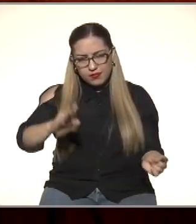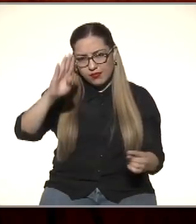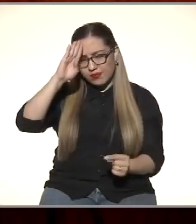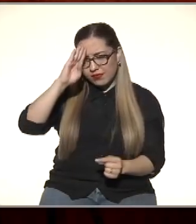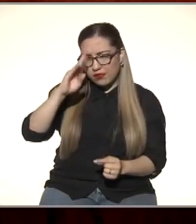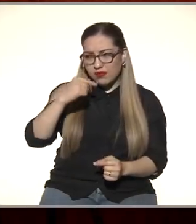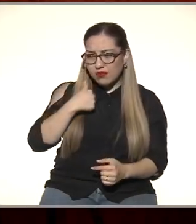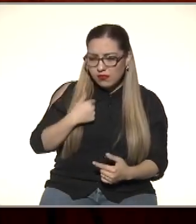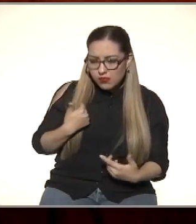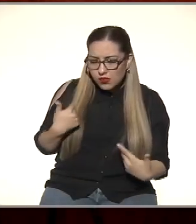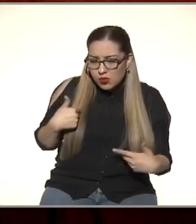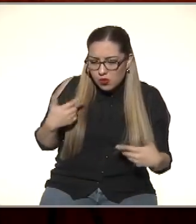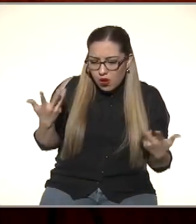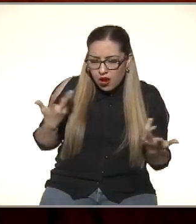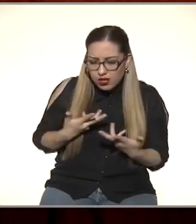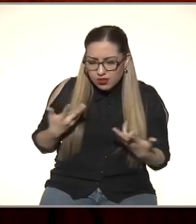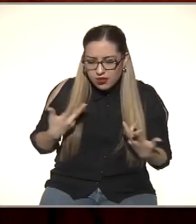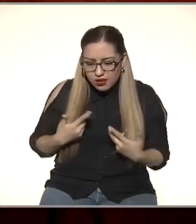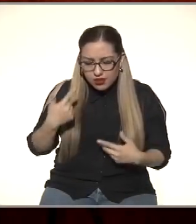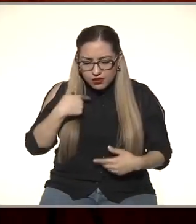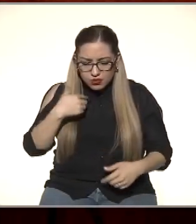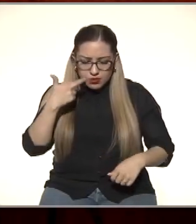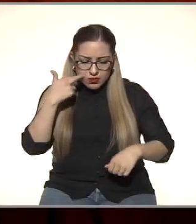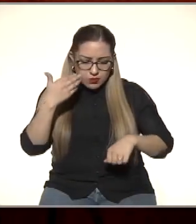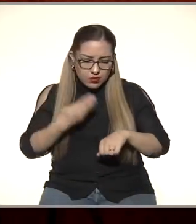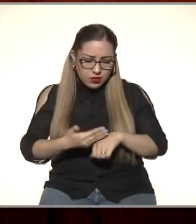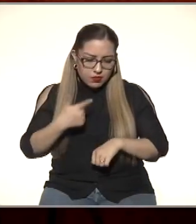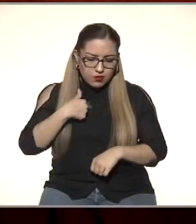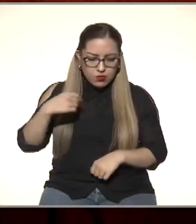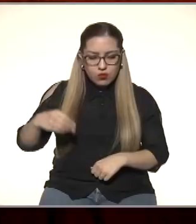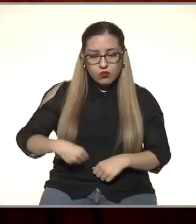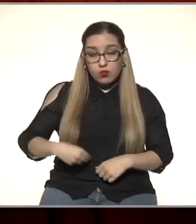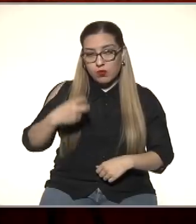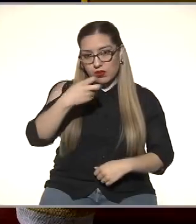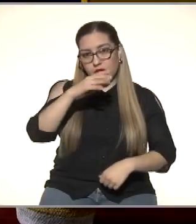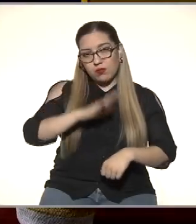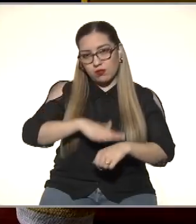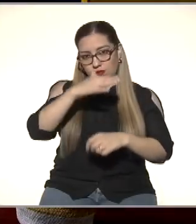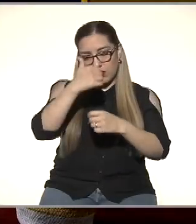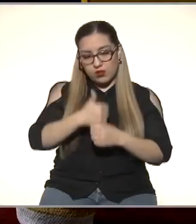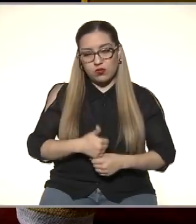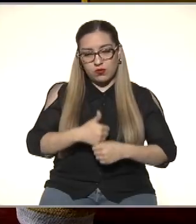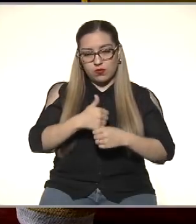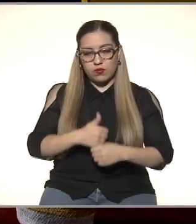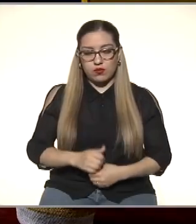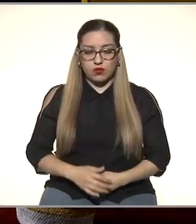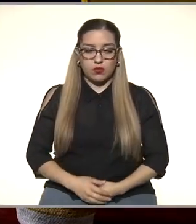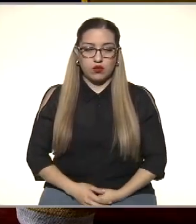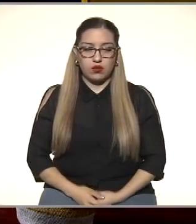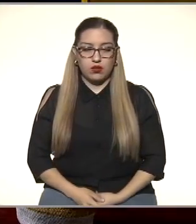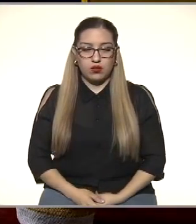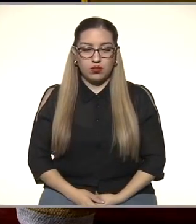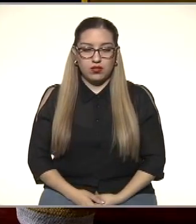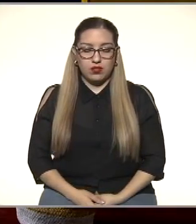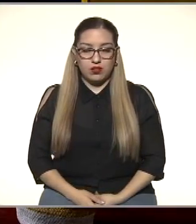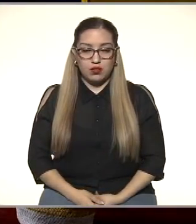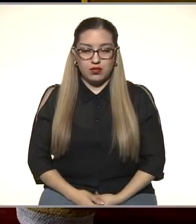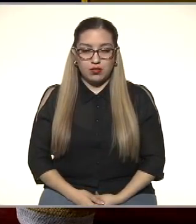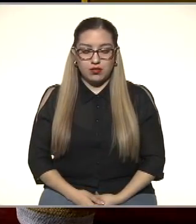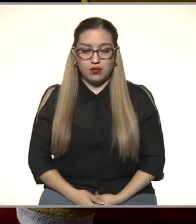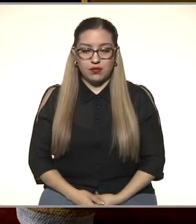está sucediendo que no sé? Y eso como que duele más. Claro. No, si quieres vamos con Nat. Sí, no, yo nada más